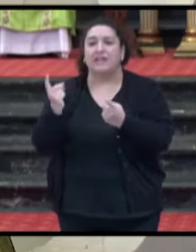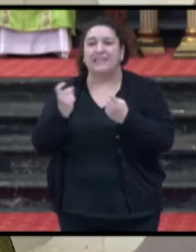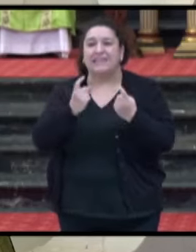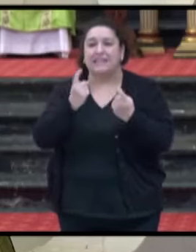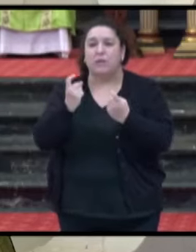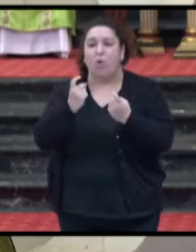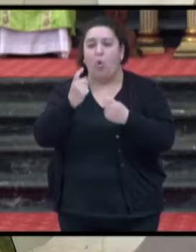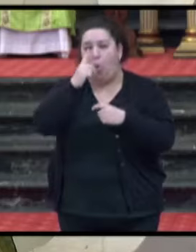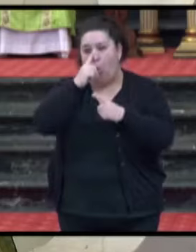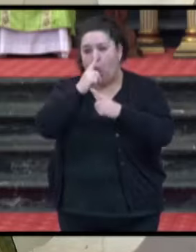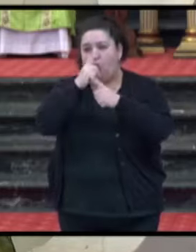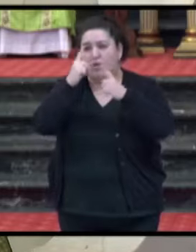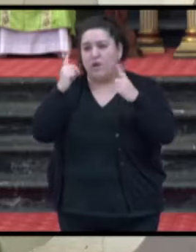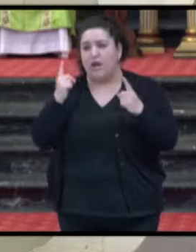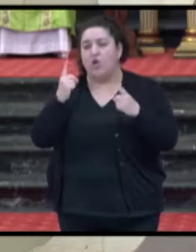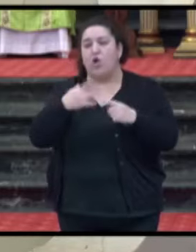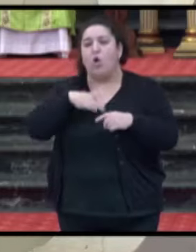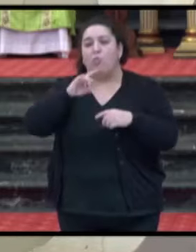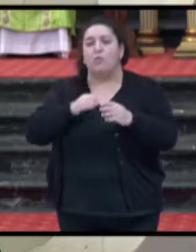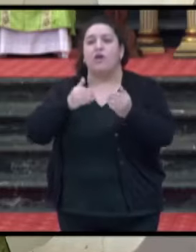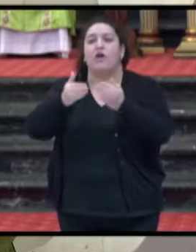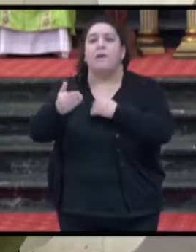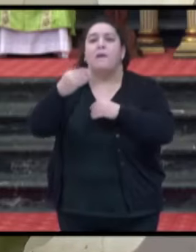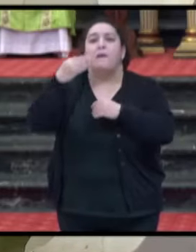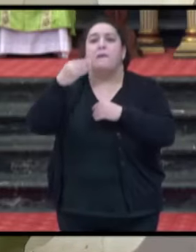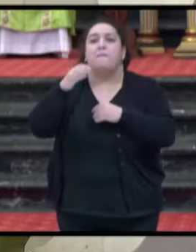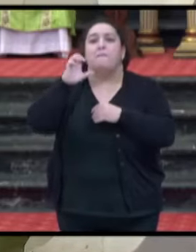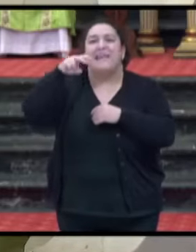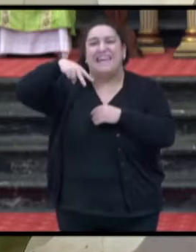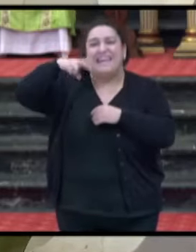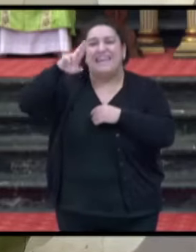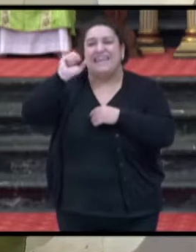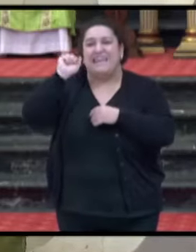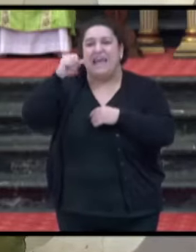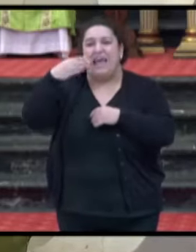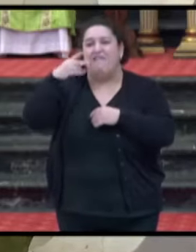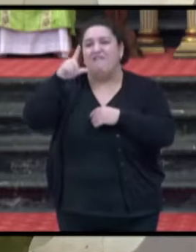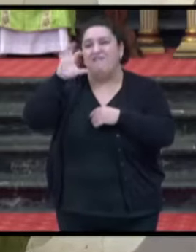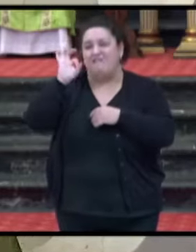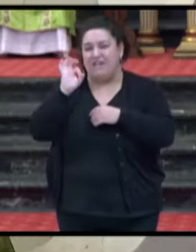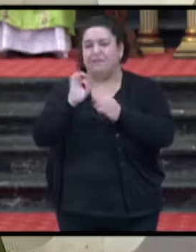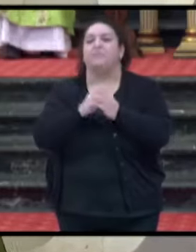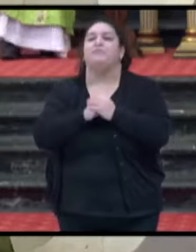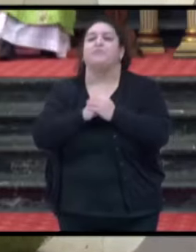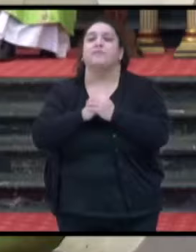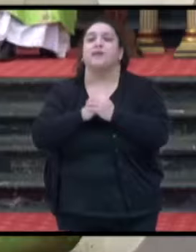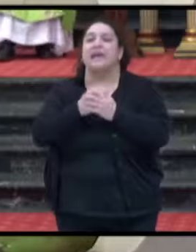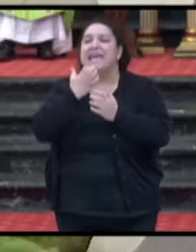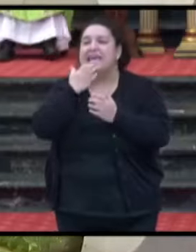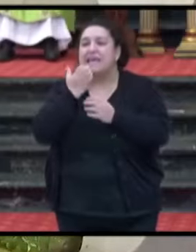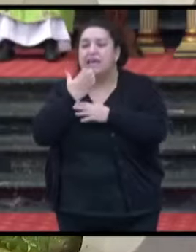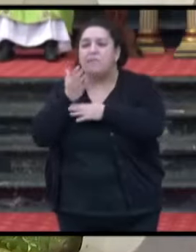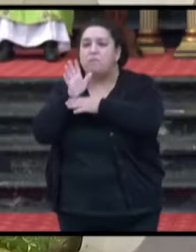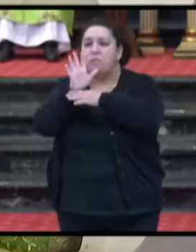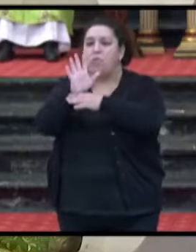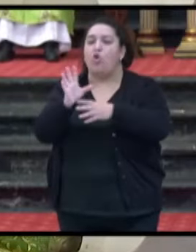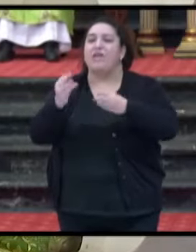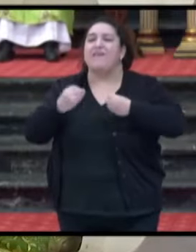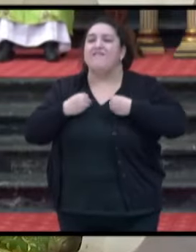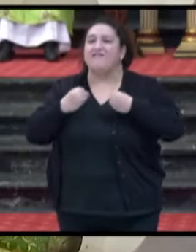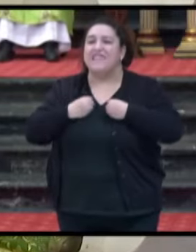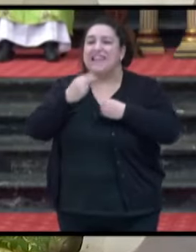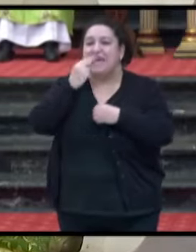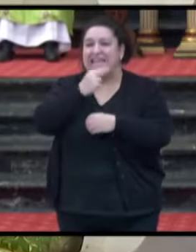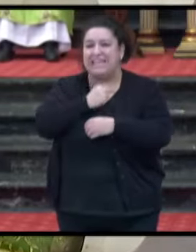más pueda ser declarado venerable ejemplo de Vida Cristiana para toda la comunidad